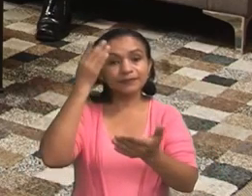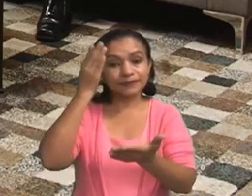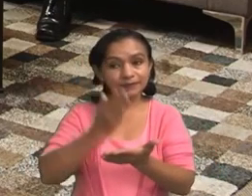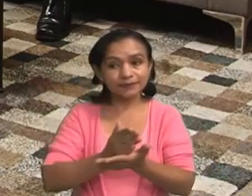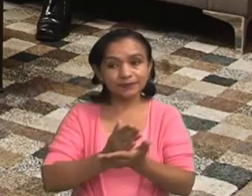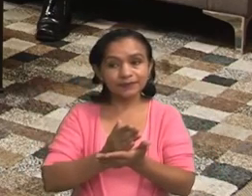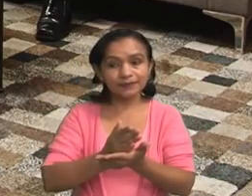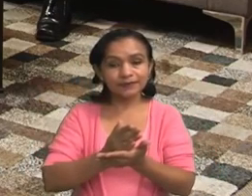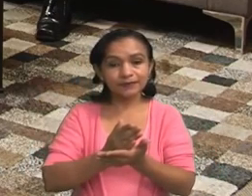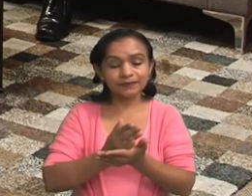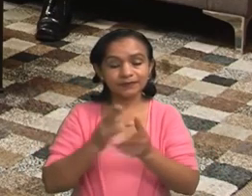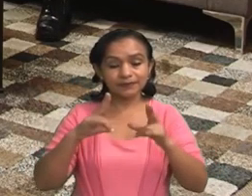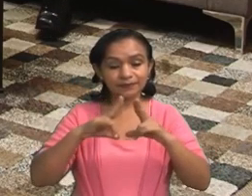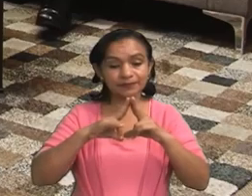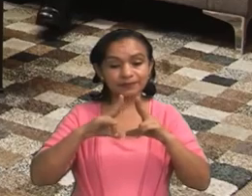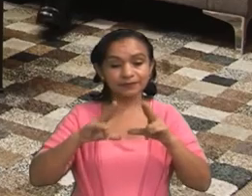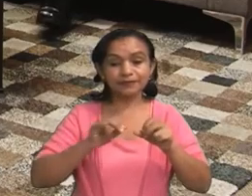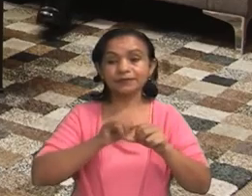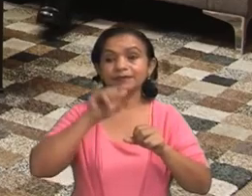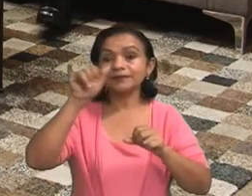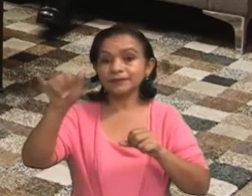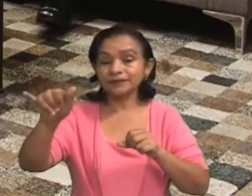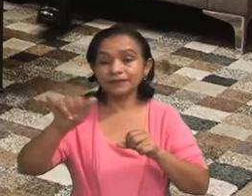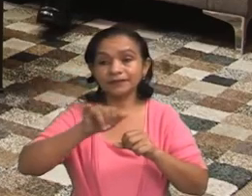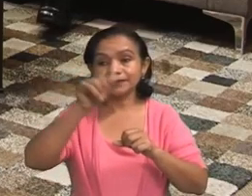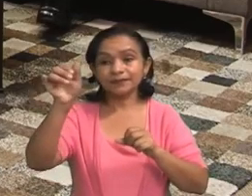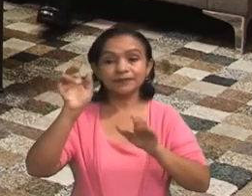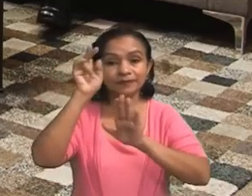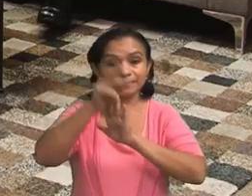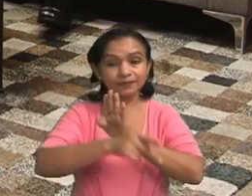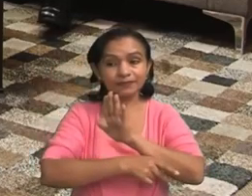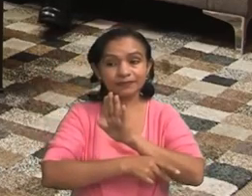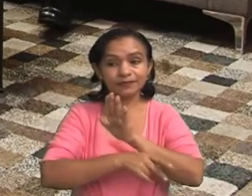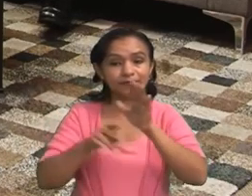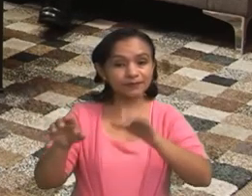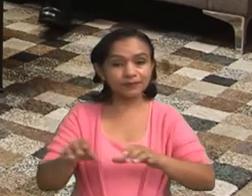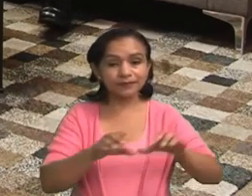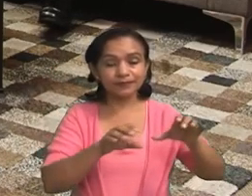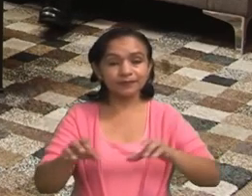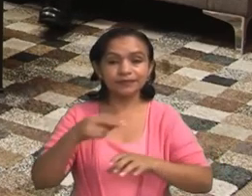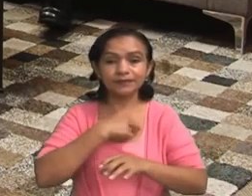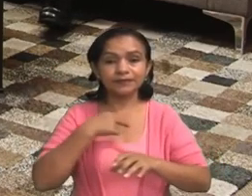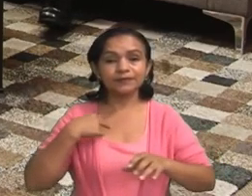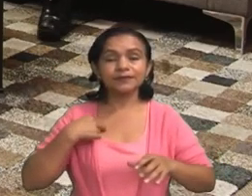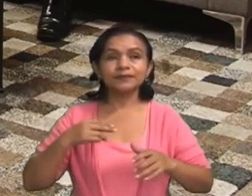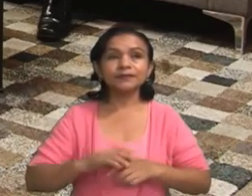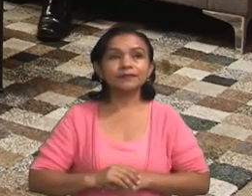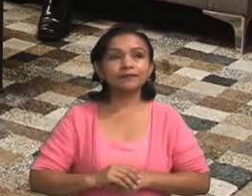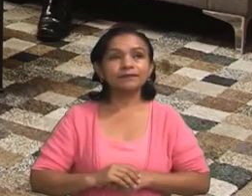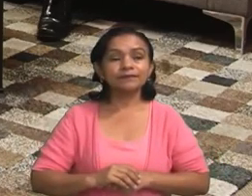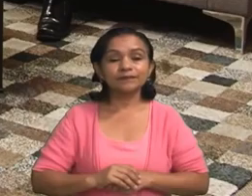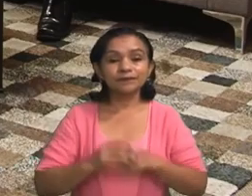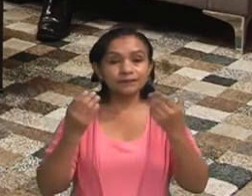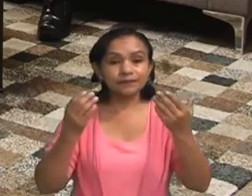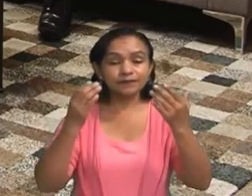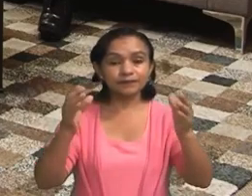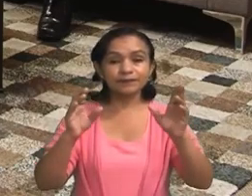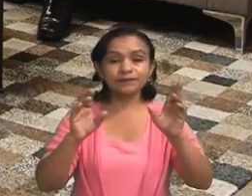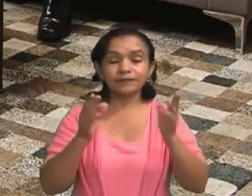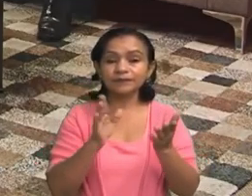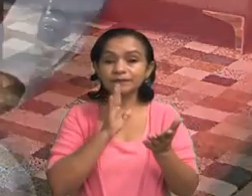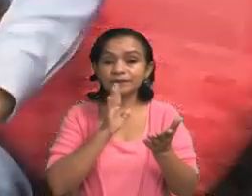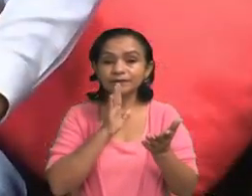estamos saliendo fuera de Nicaragua de todas nuestras acciones que vamos a estar haciendo. Y sin duda alguna un aspecto que quisiera